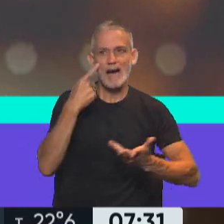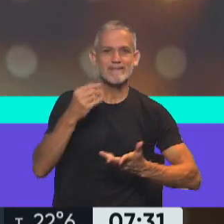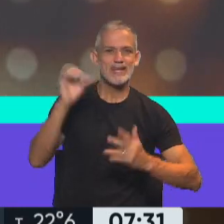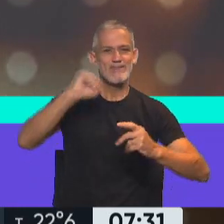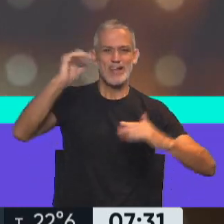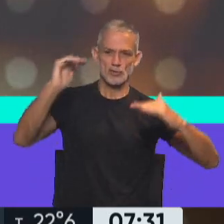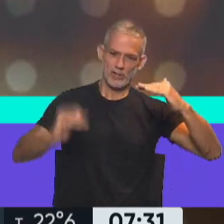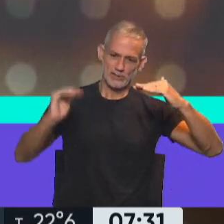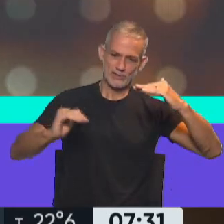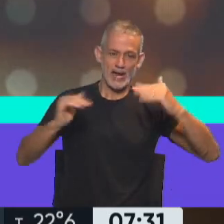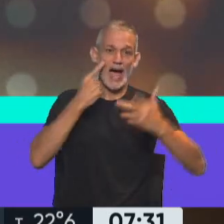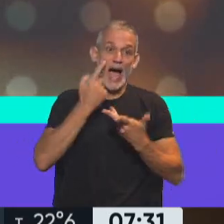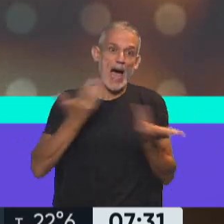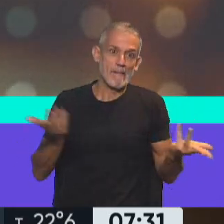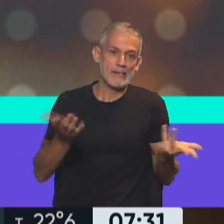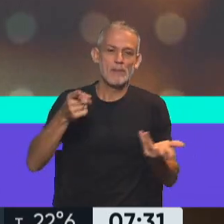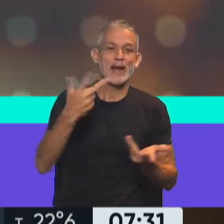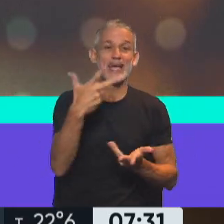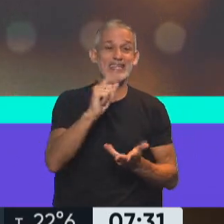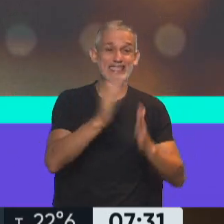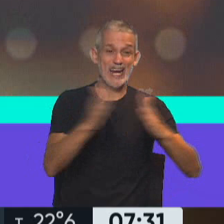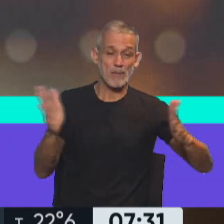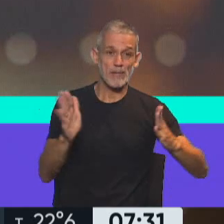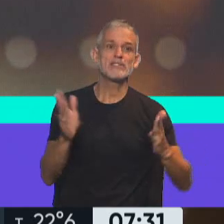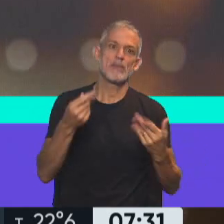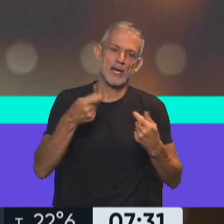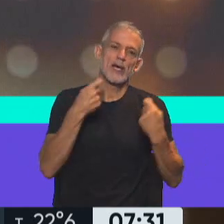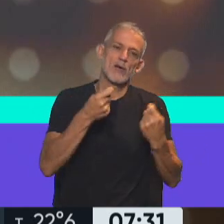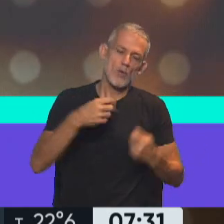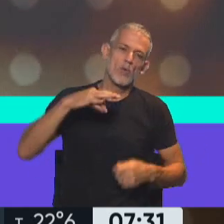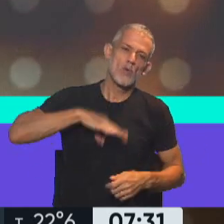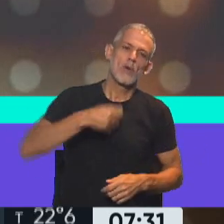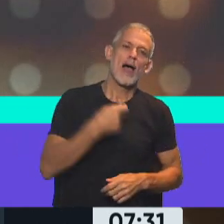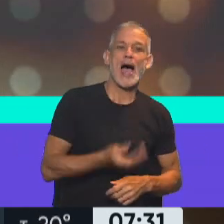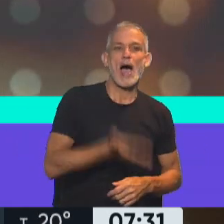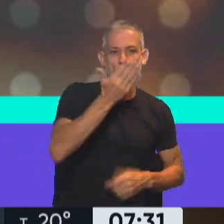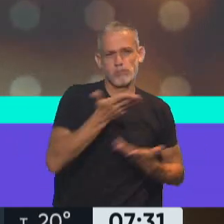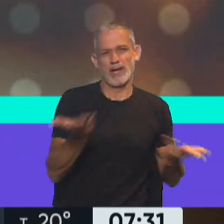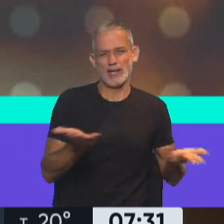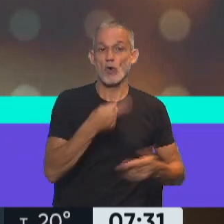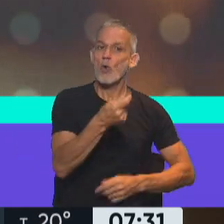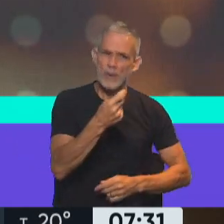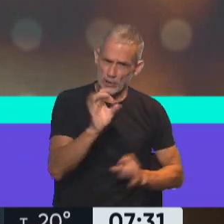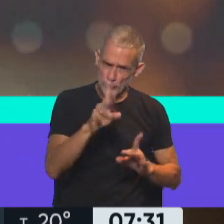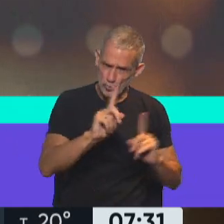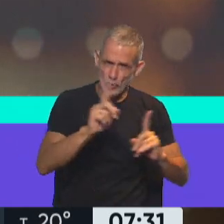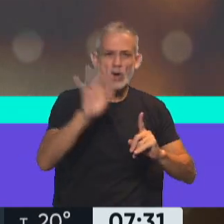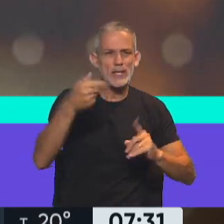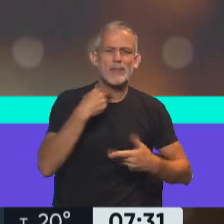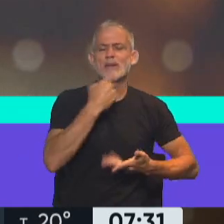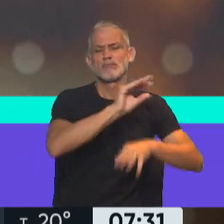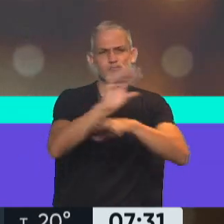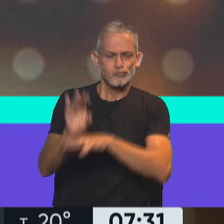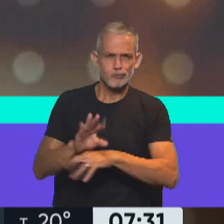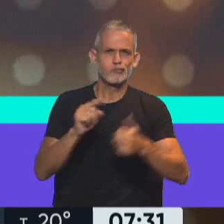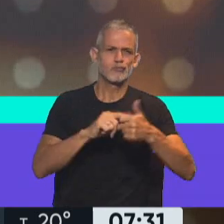por debajo en este primer trimestre para que efectivamente sea un aumento en el que los jubilados, no solo los jubilados, asignaciones